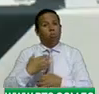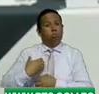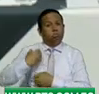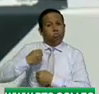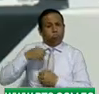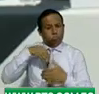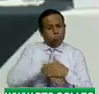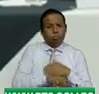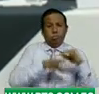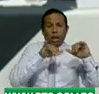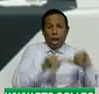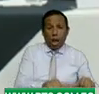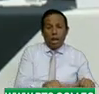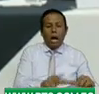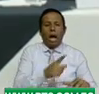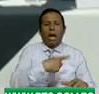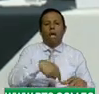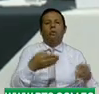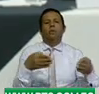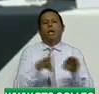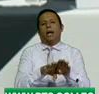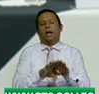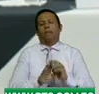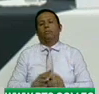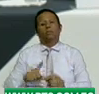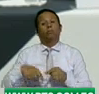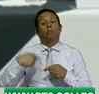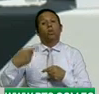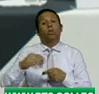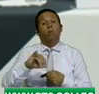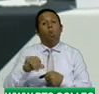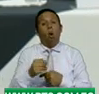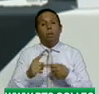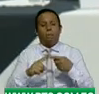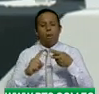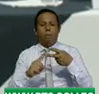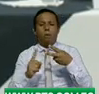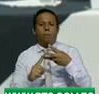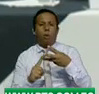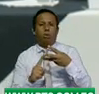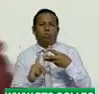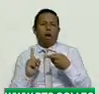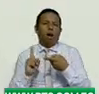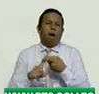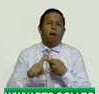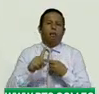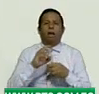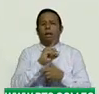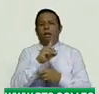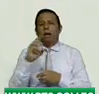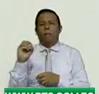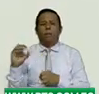emergencia. El jueves entraría en marcha la fase 3 y así progresivamente hasta llegar al 100%.